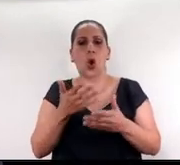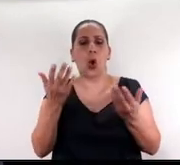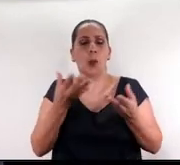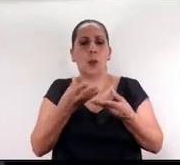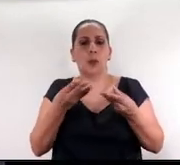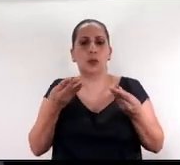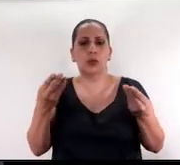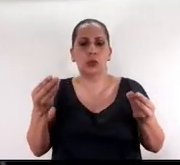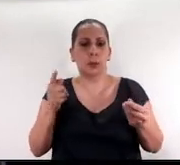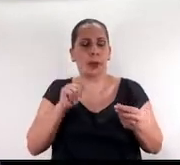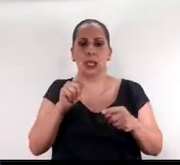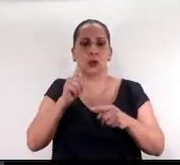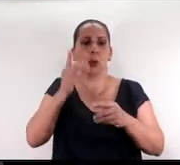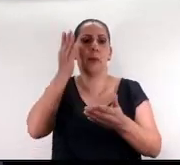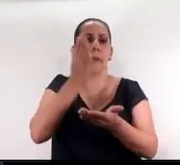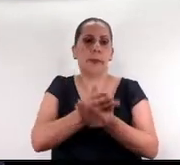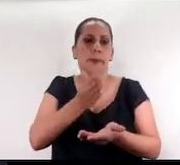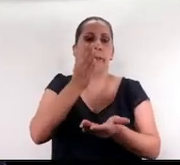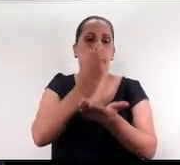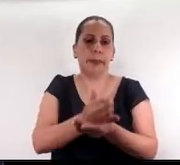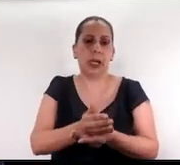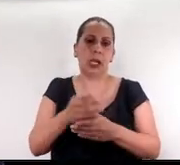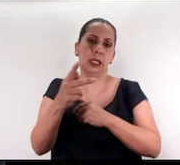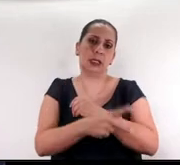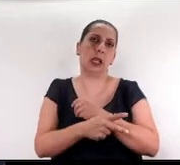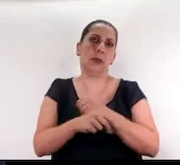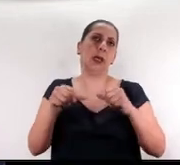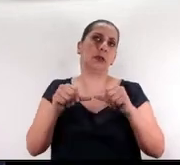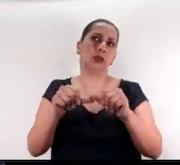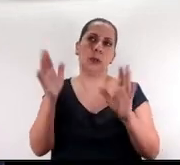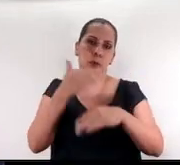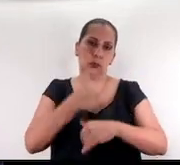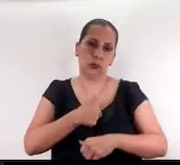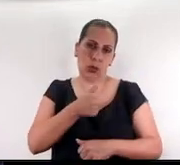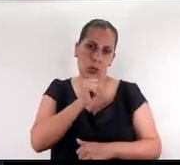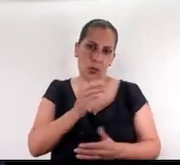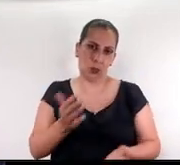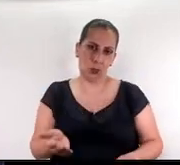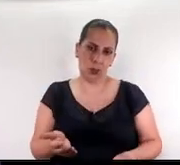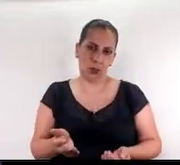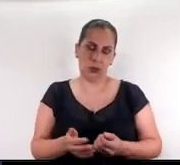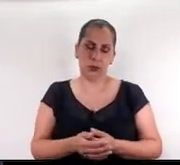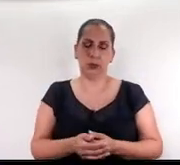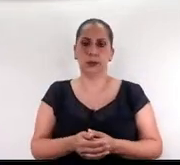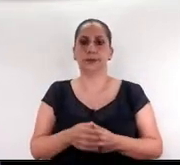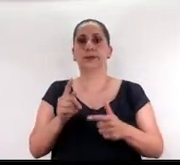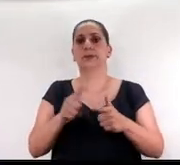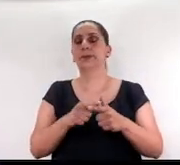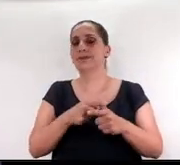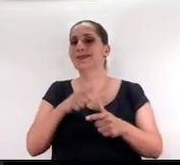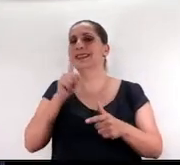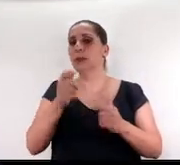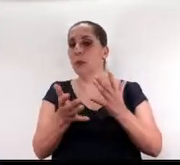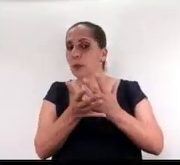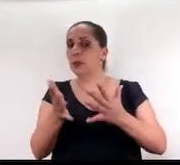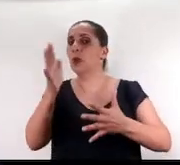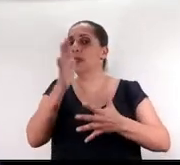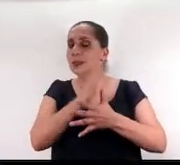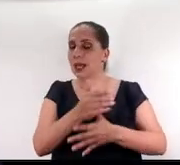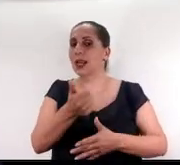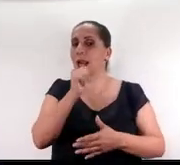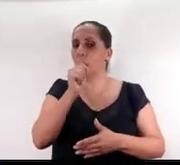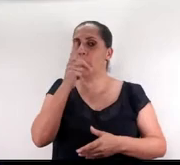el país por años porque no hay disponibilidad de agua. Eso quiere decir que volver a priorizar el agua para consumo